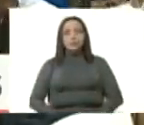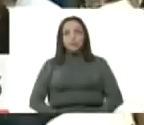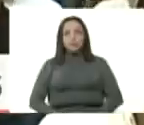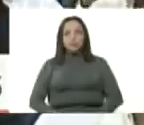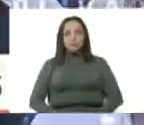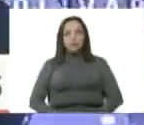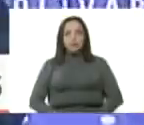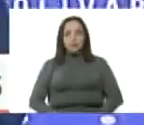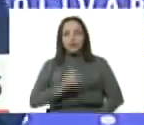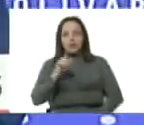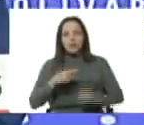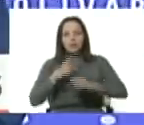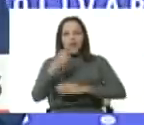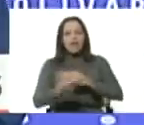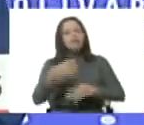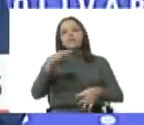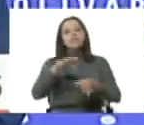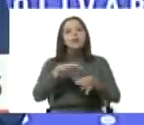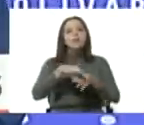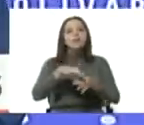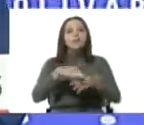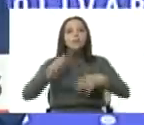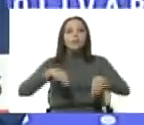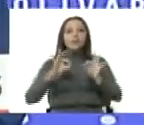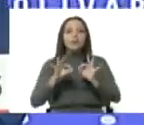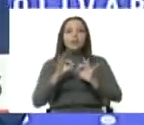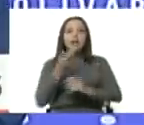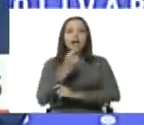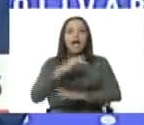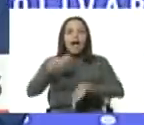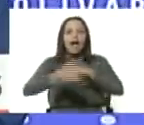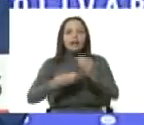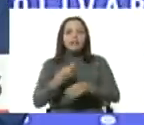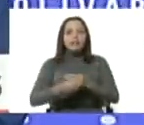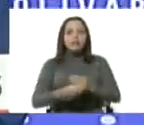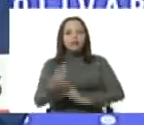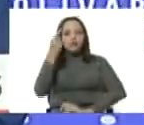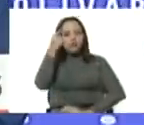Y el plan de siembra especial. Hay que hacer una jornada